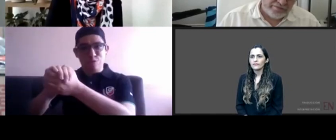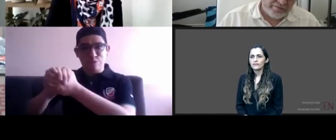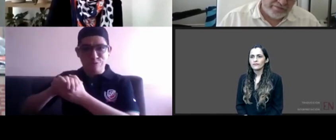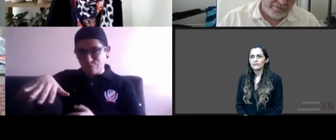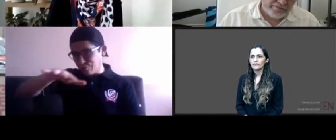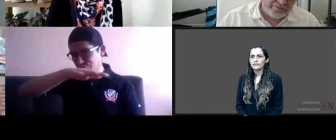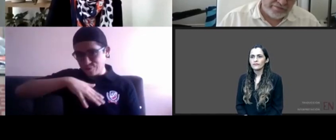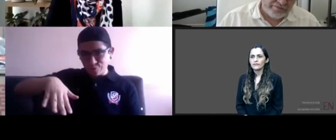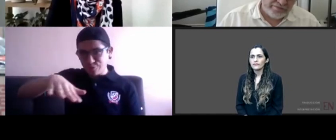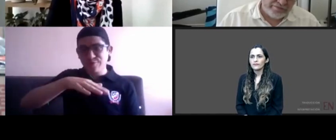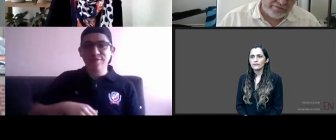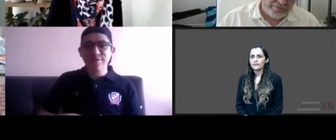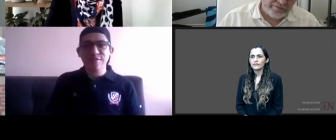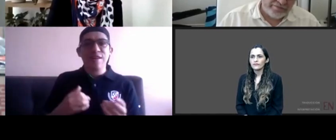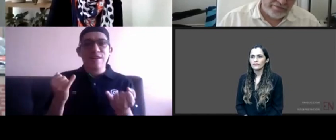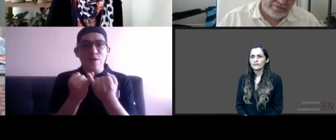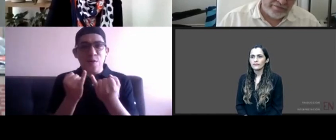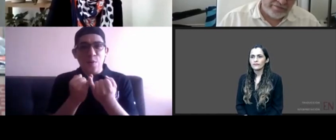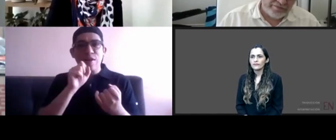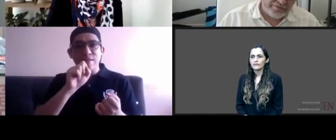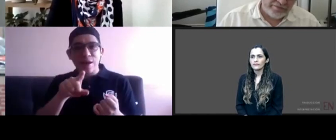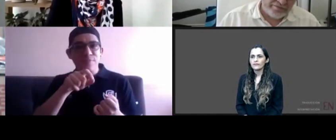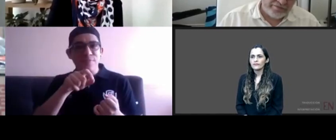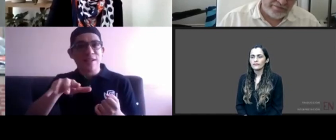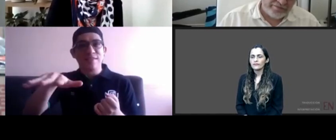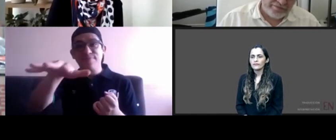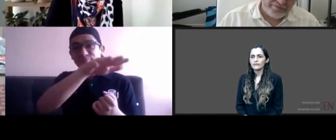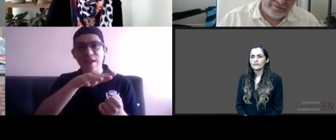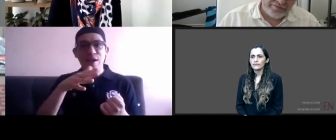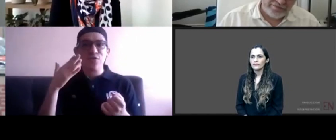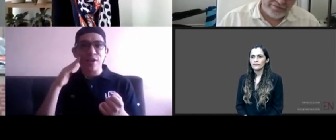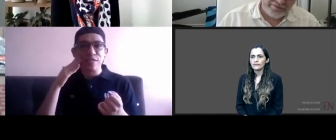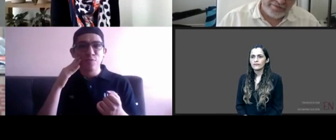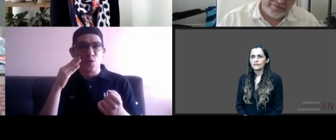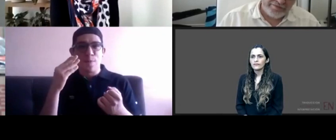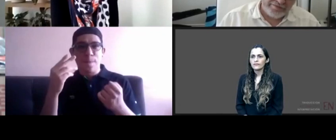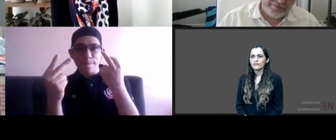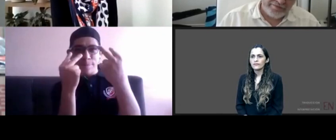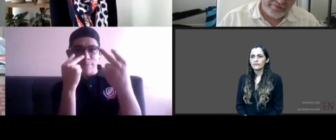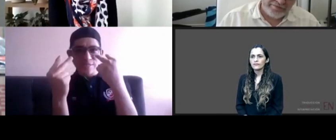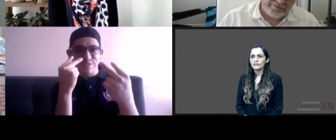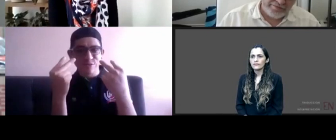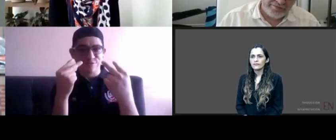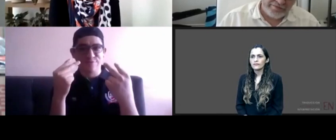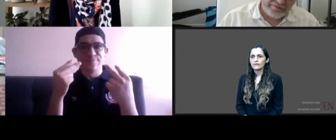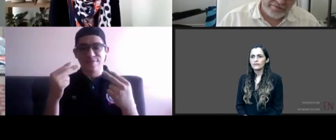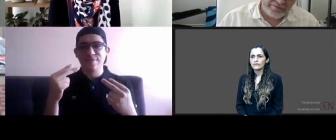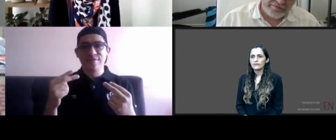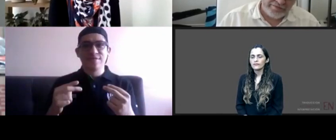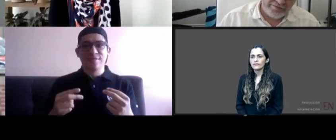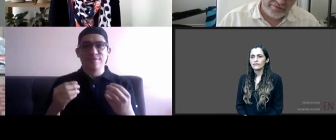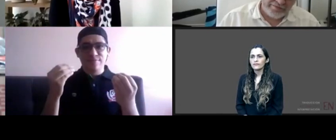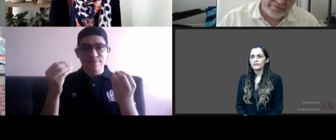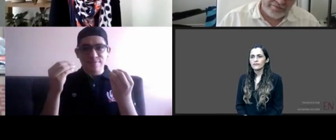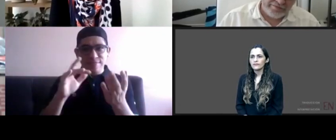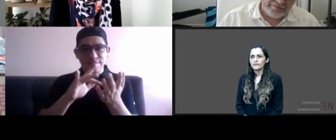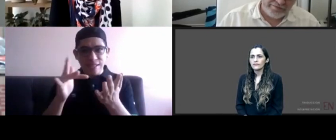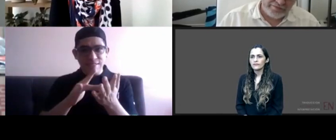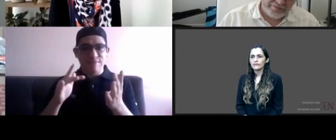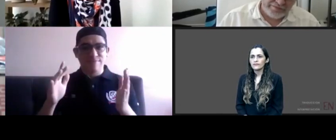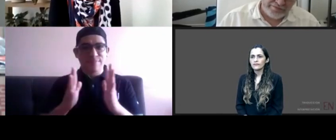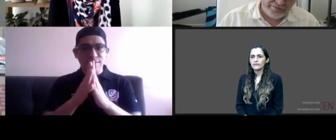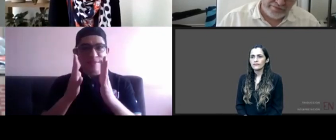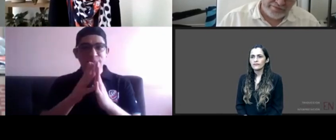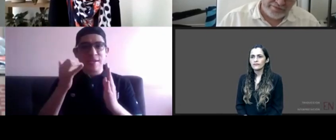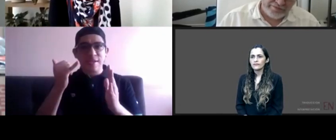todos ustedes platicando. Un saludo a todos ustedes. También saludos a las personas que nos están viendo ahora